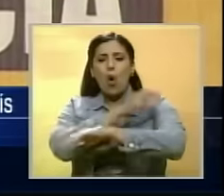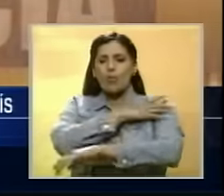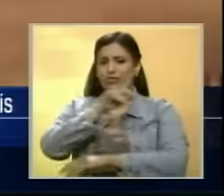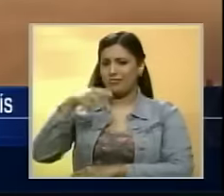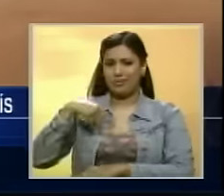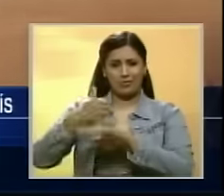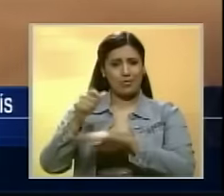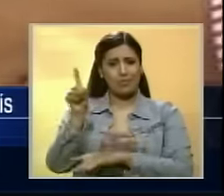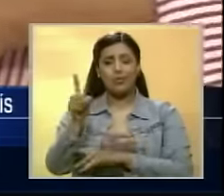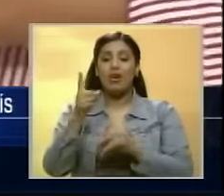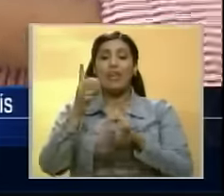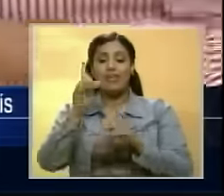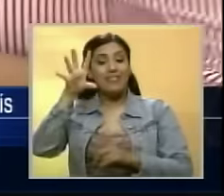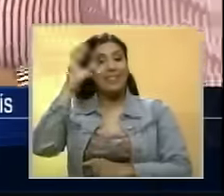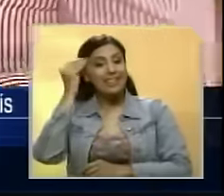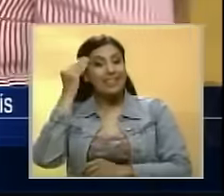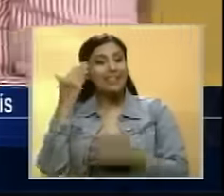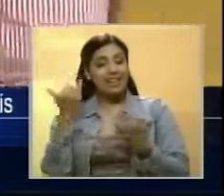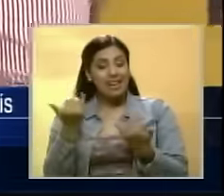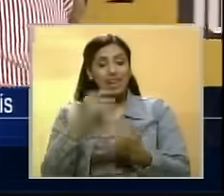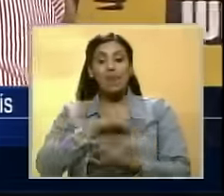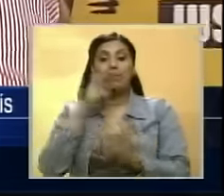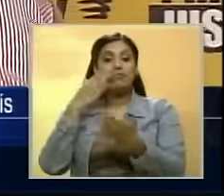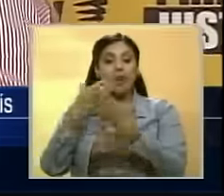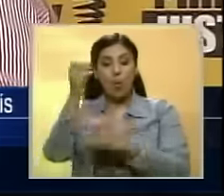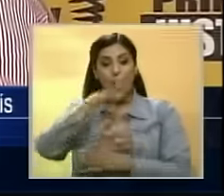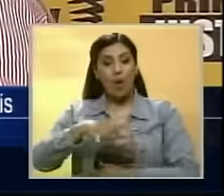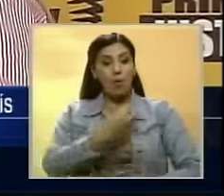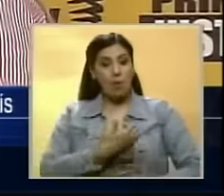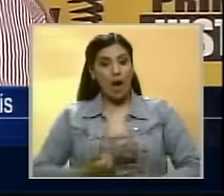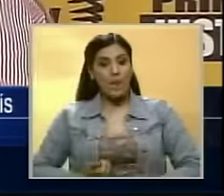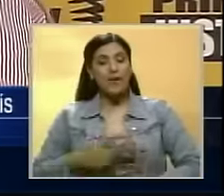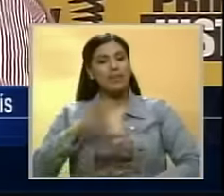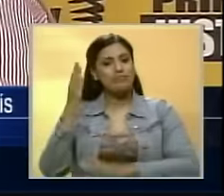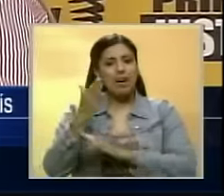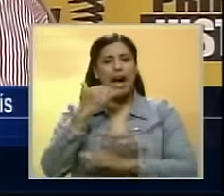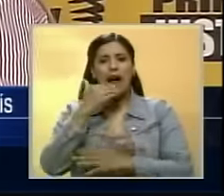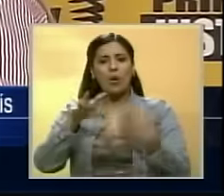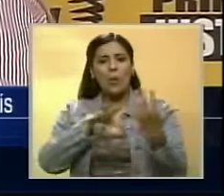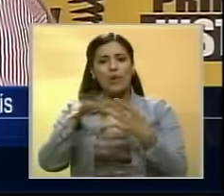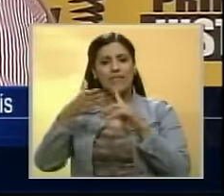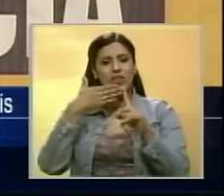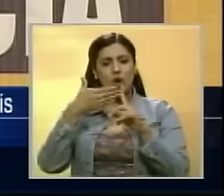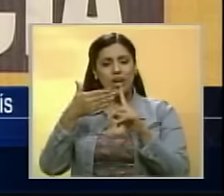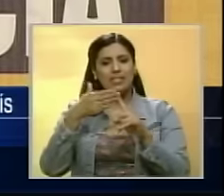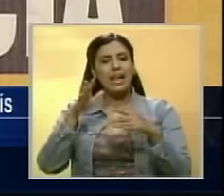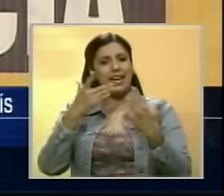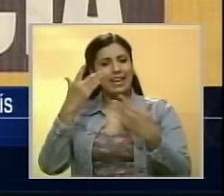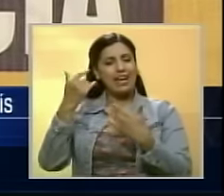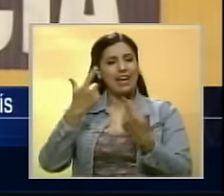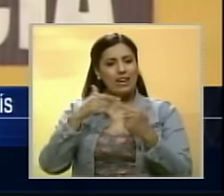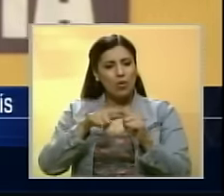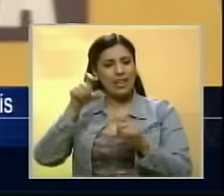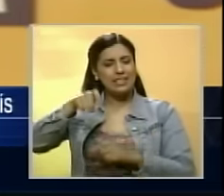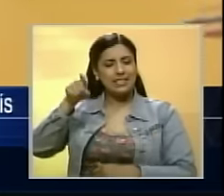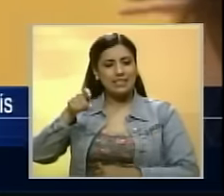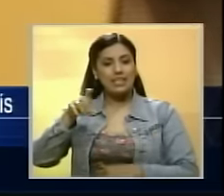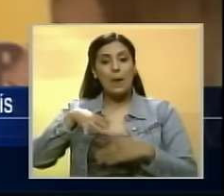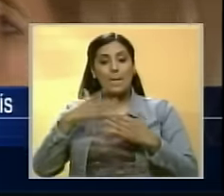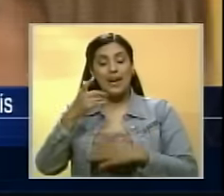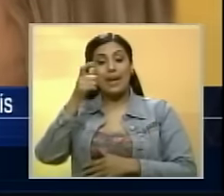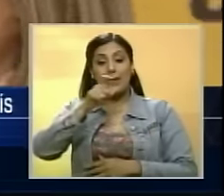pide entender que lo que están viendo o en un pueblo hambriento condenó cualquier hecho de violencia y respaldo a las sanciones que fueren necesarias